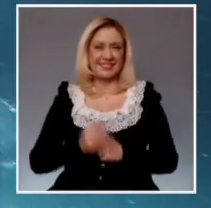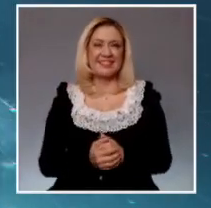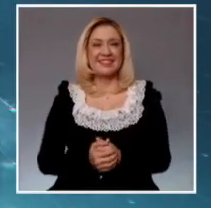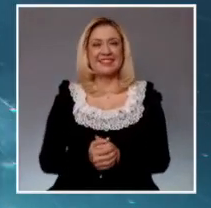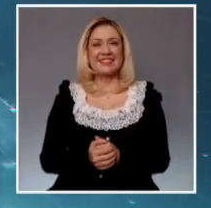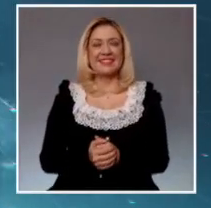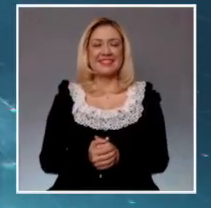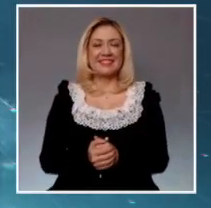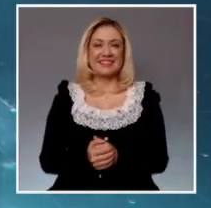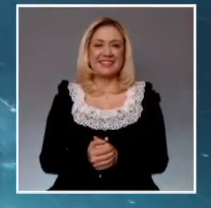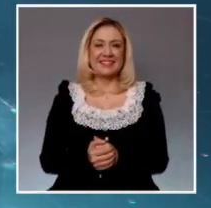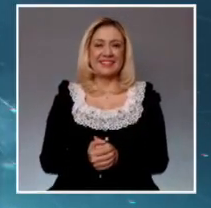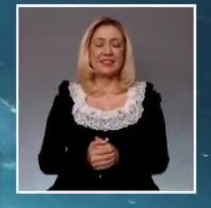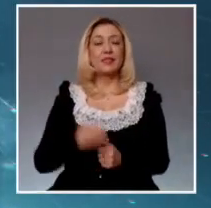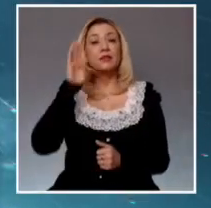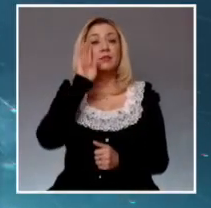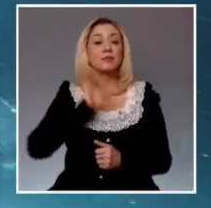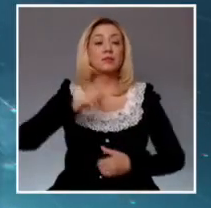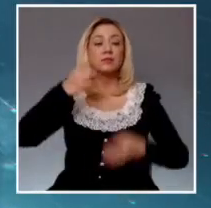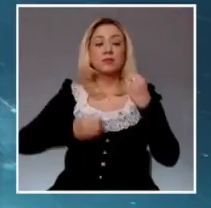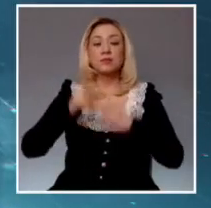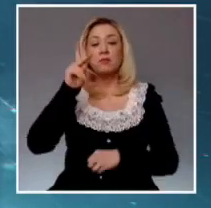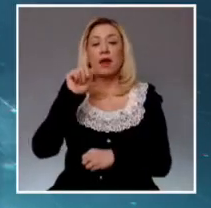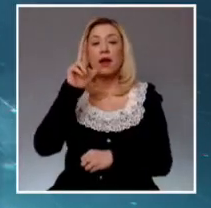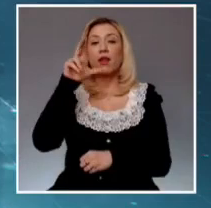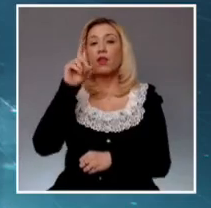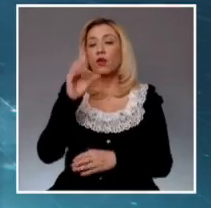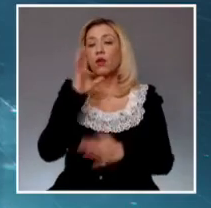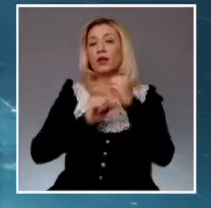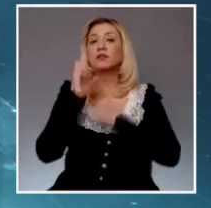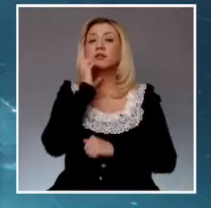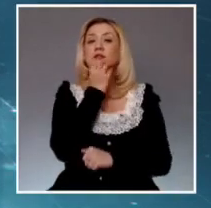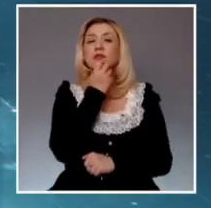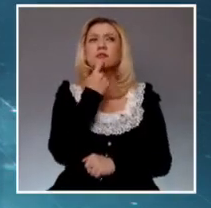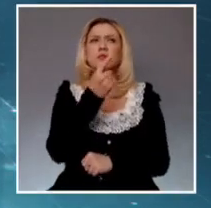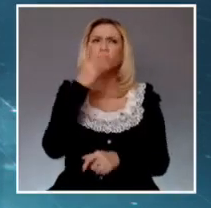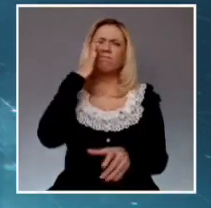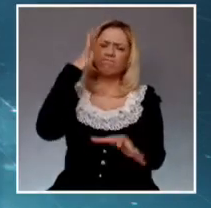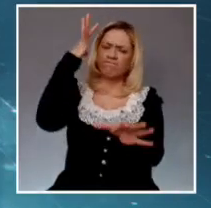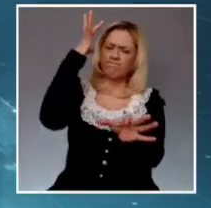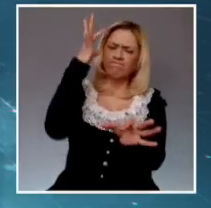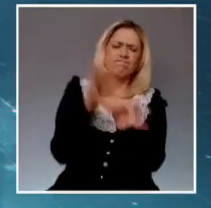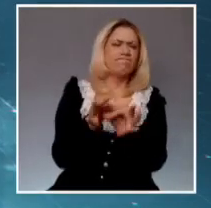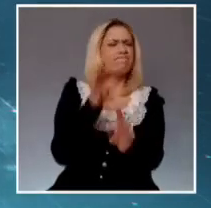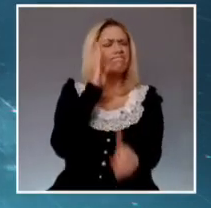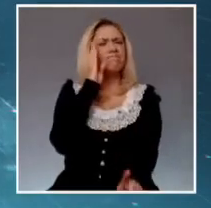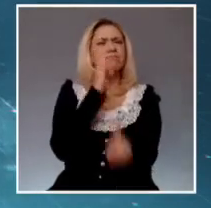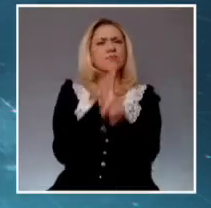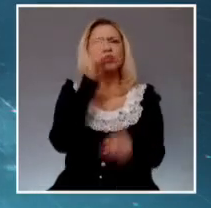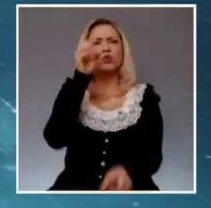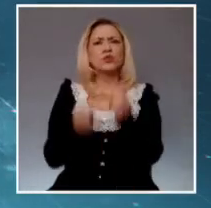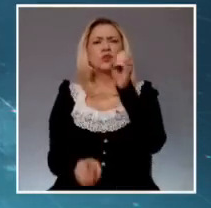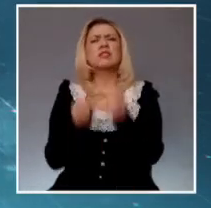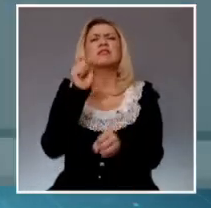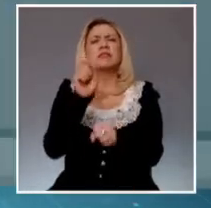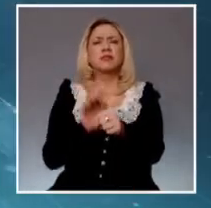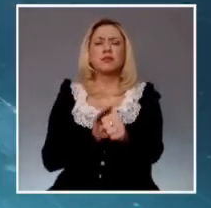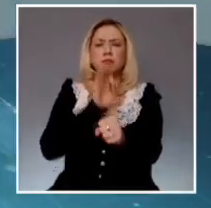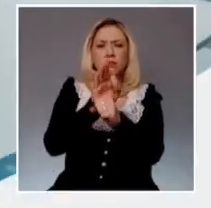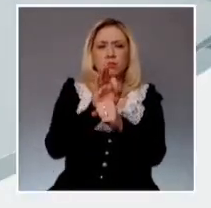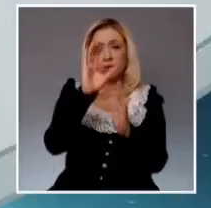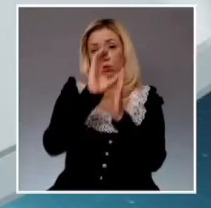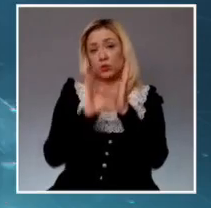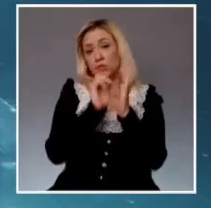El ministro Jorge Mario Pardo Rebolledo ratificó el compromiso inquebrantable de la Corte con la defensa de la Constitución.